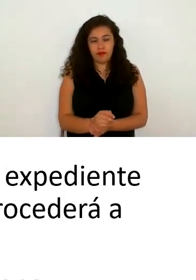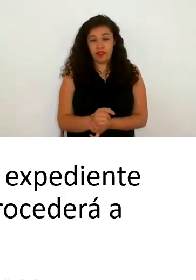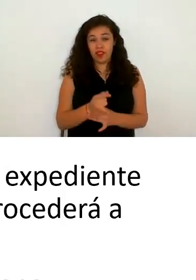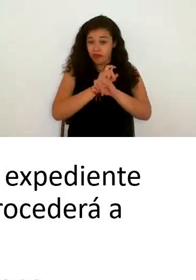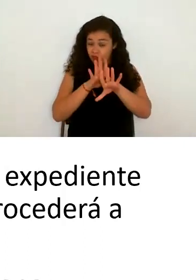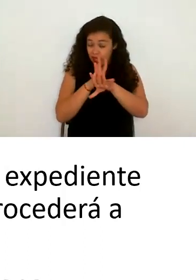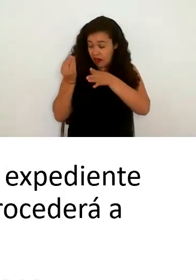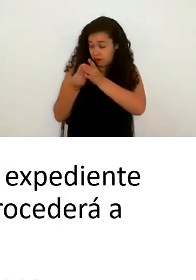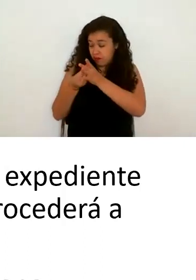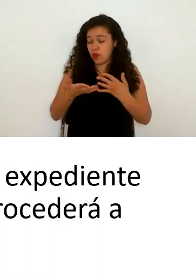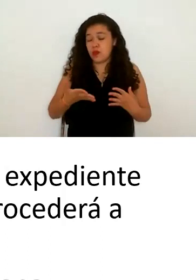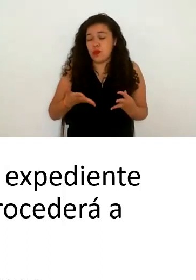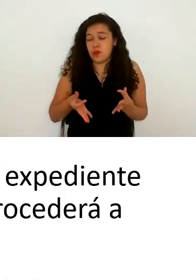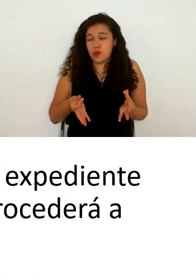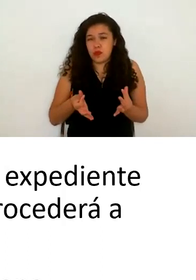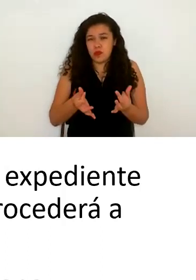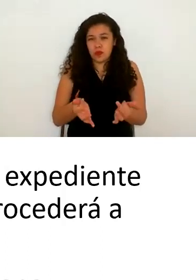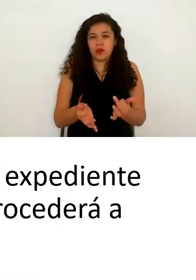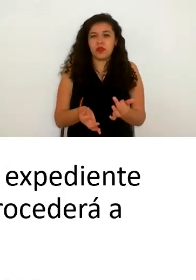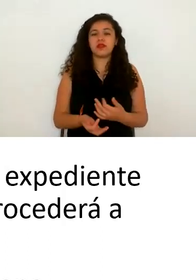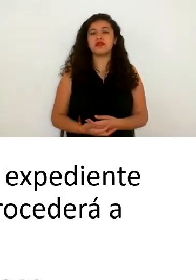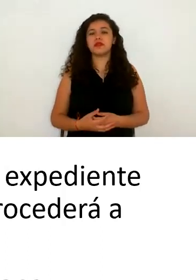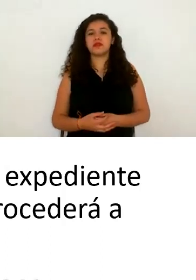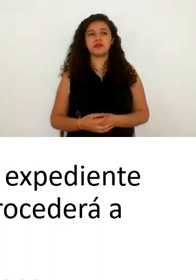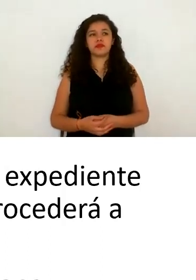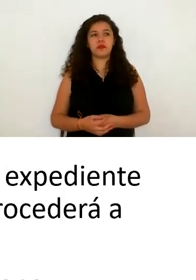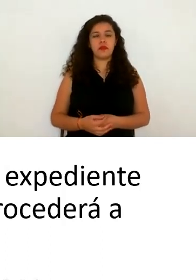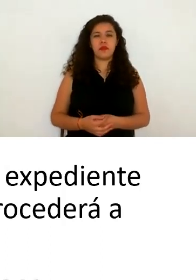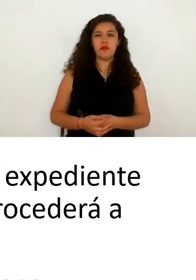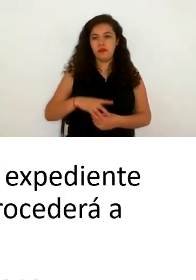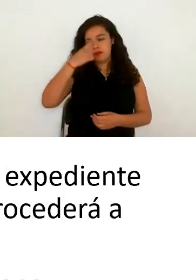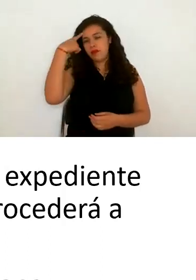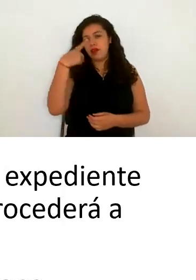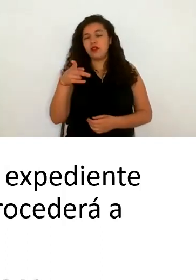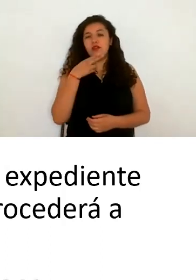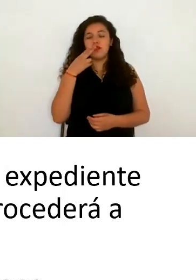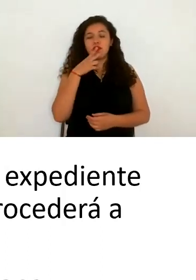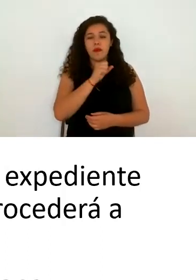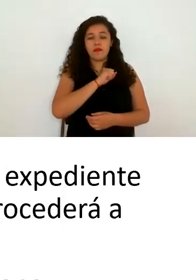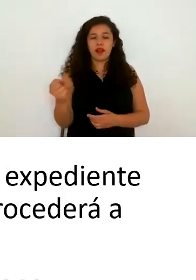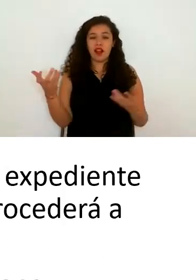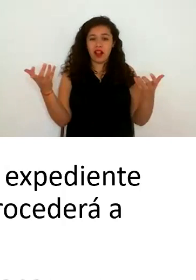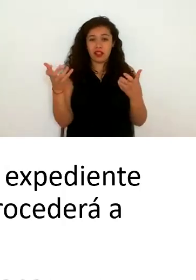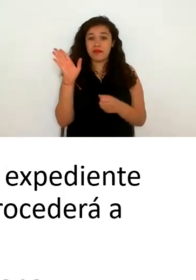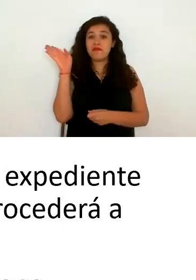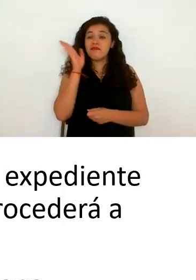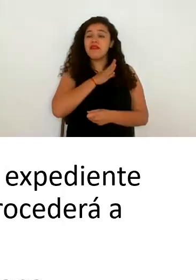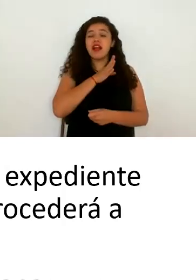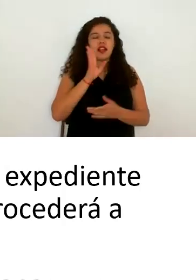confidencial sensible, para evitar pues mal uso de la información, ¿no? O pérdida,